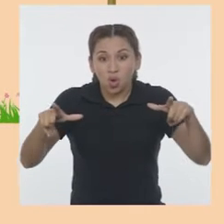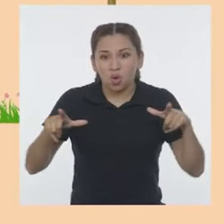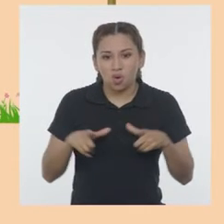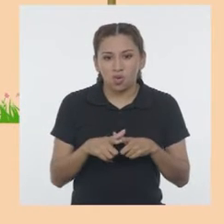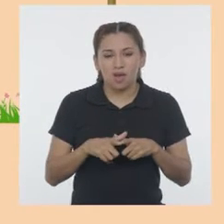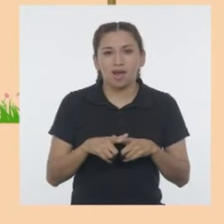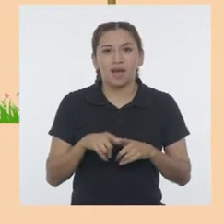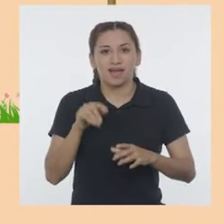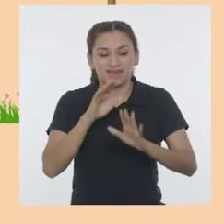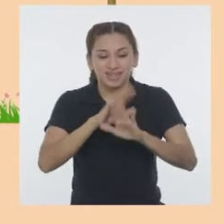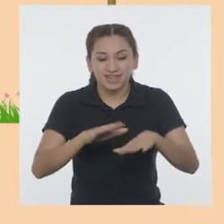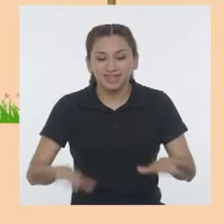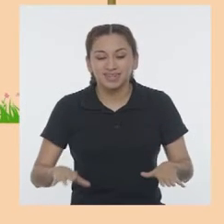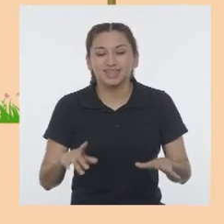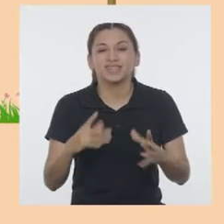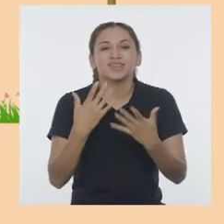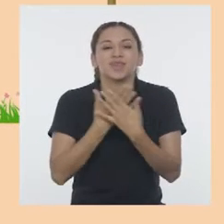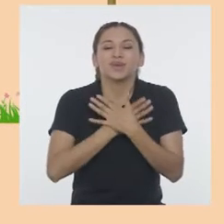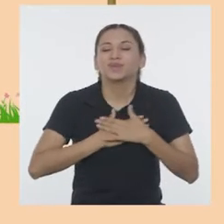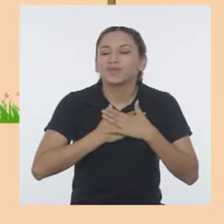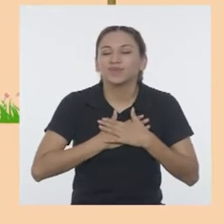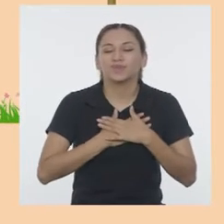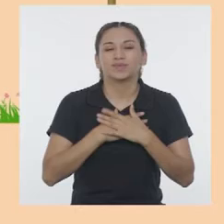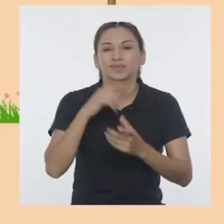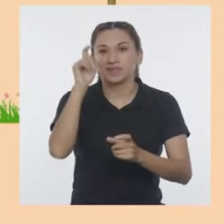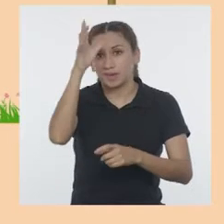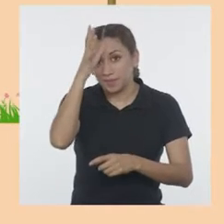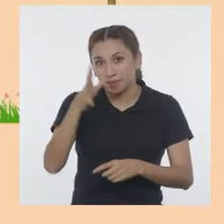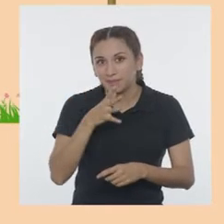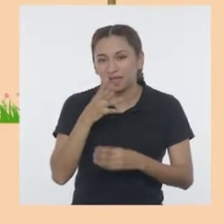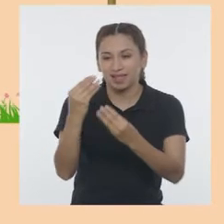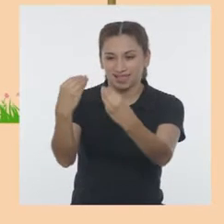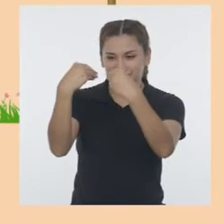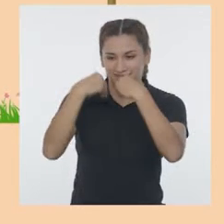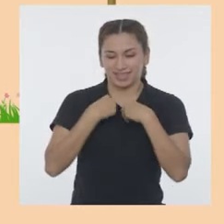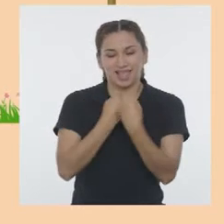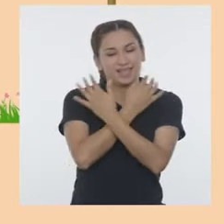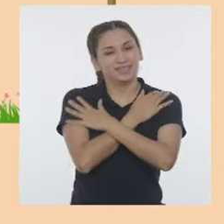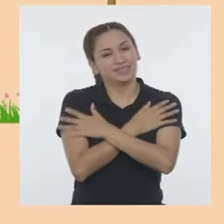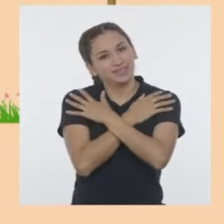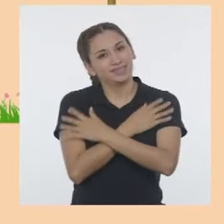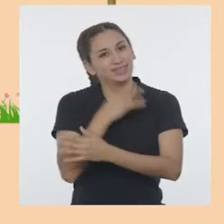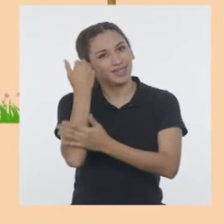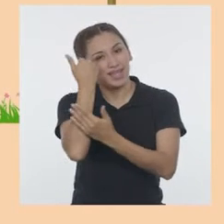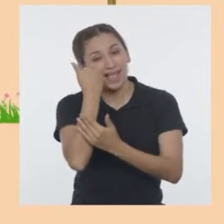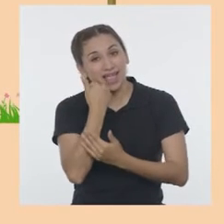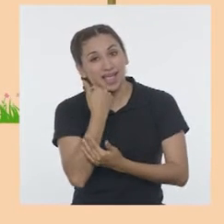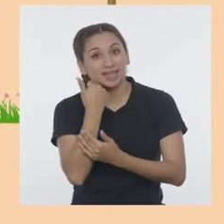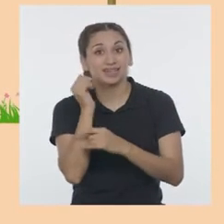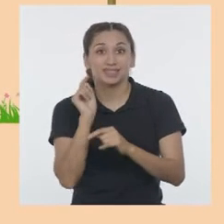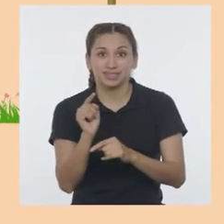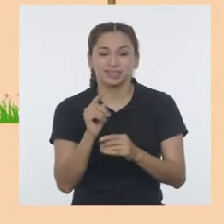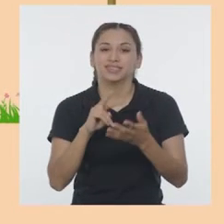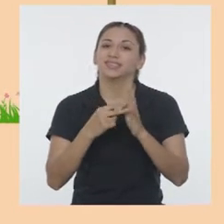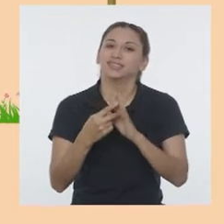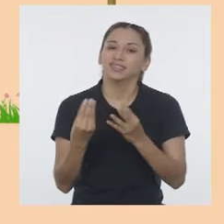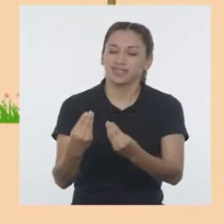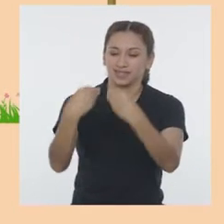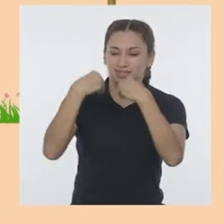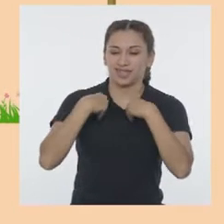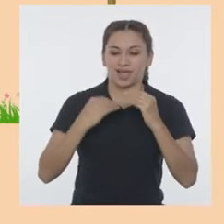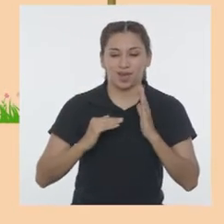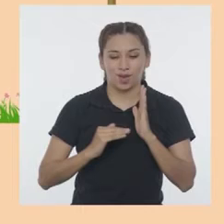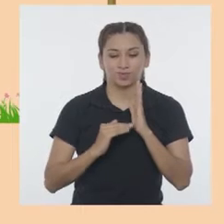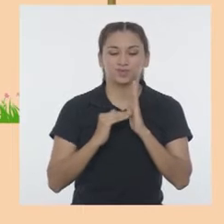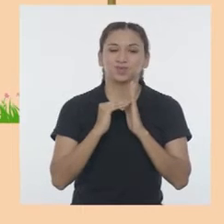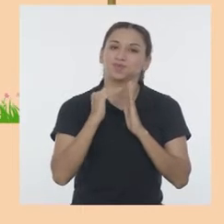niños y adolescentes gozan de afecto de sus padres o cuidadores y reciben estímulos positivos por parte de ellos, contribuye